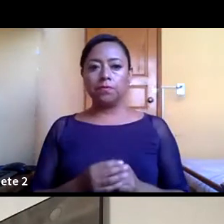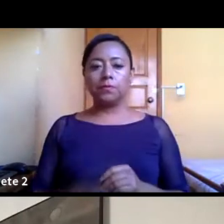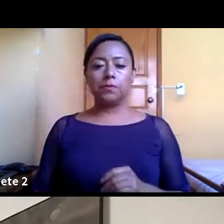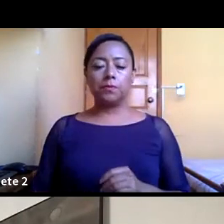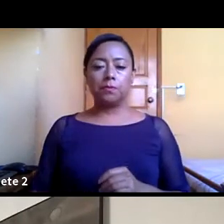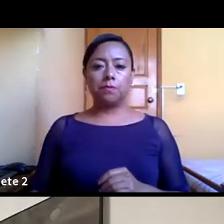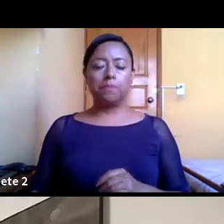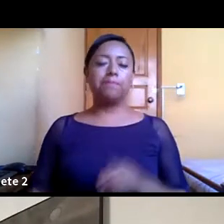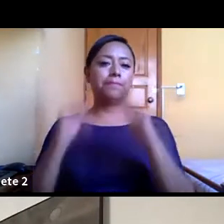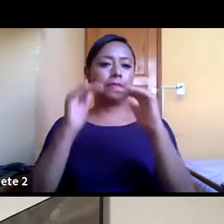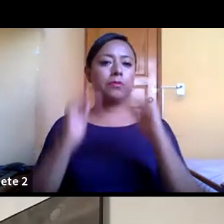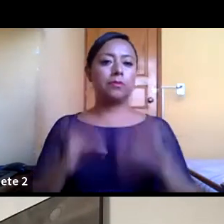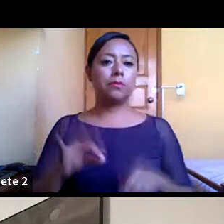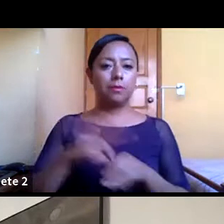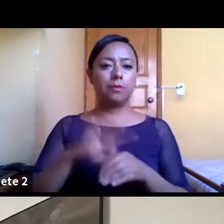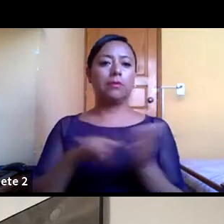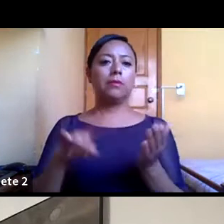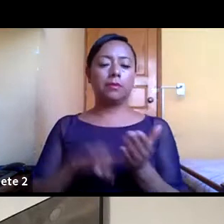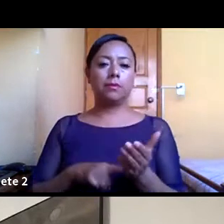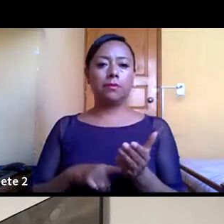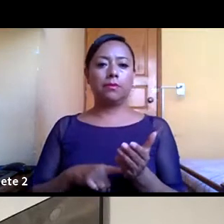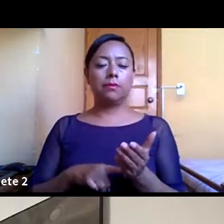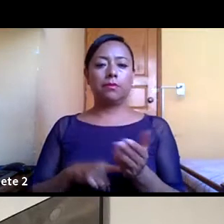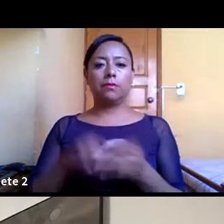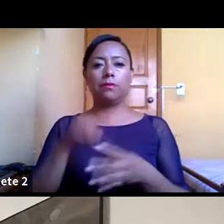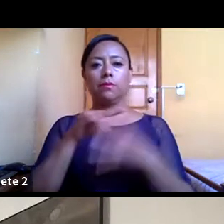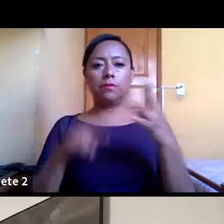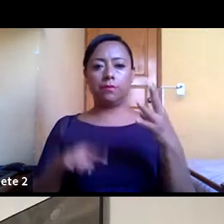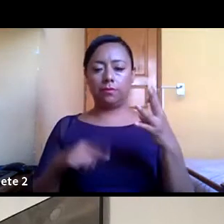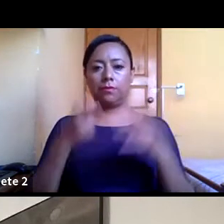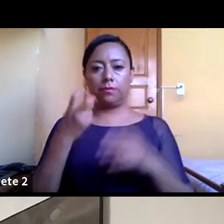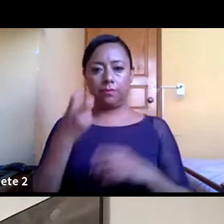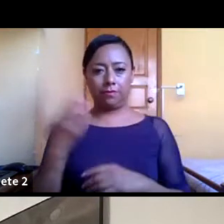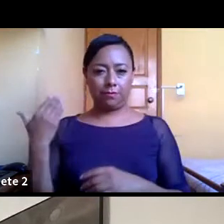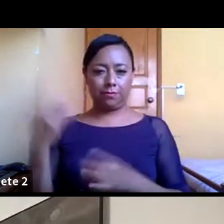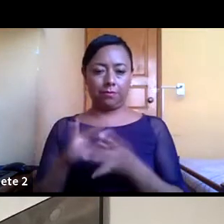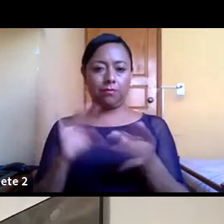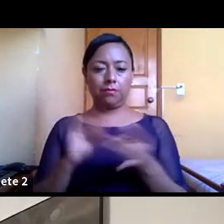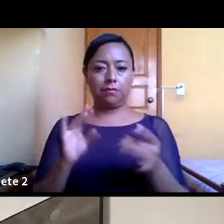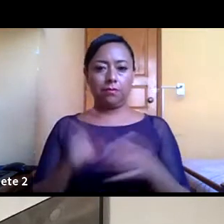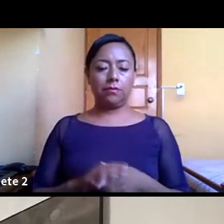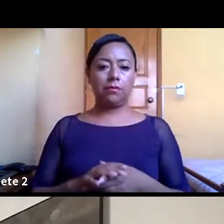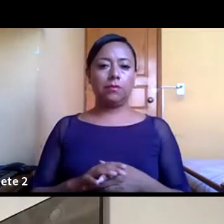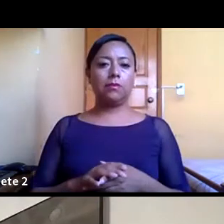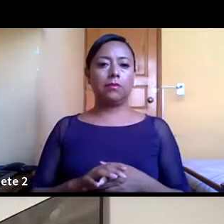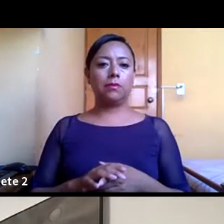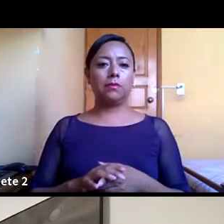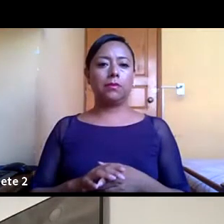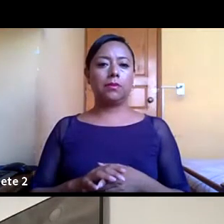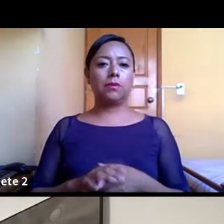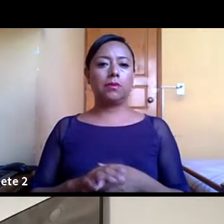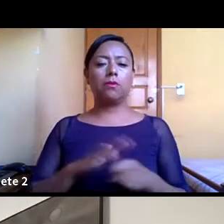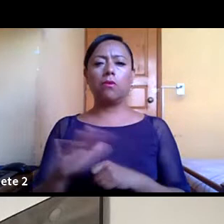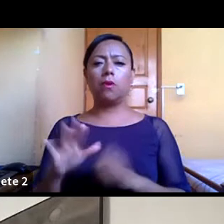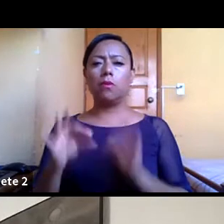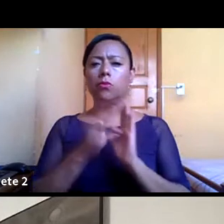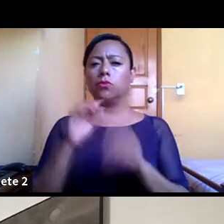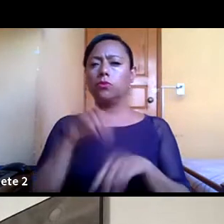Se procede a recoger la votación de los asuntos mencionados. Estamos confirmando que sería el punto número, diputada